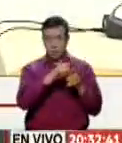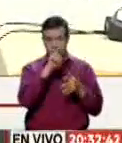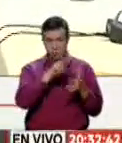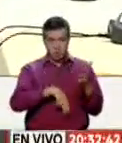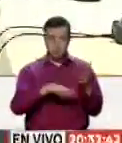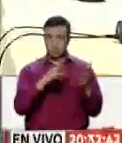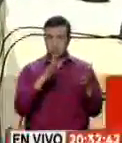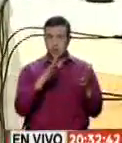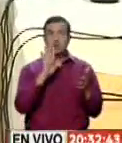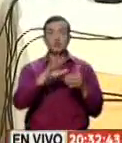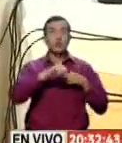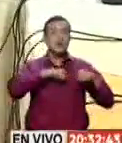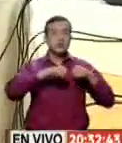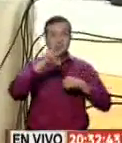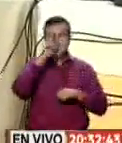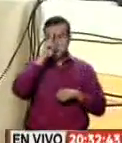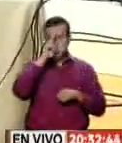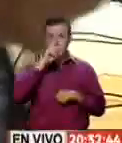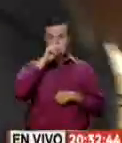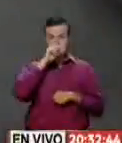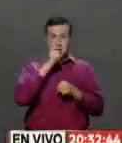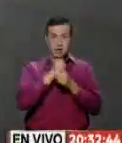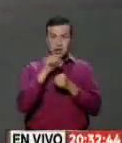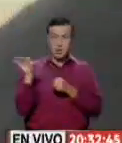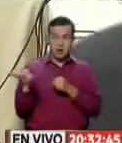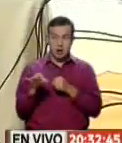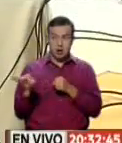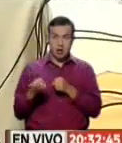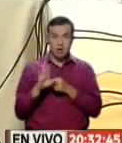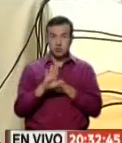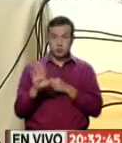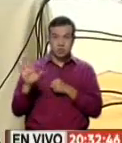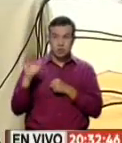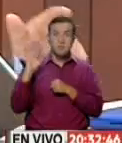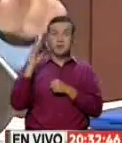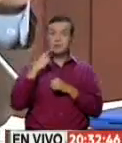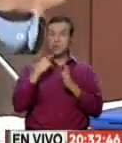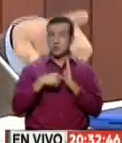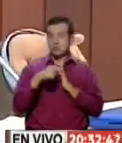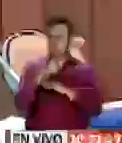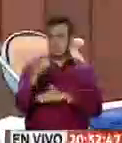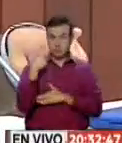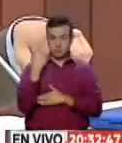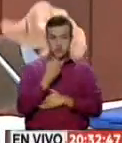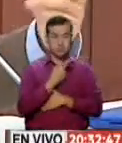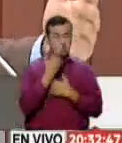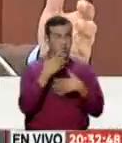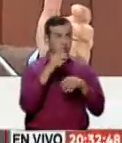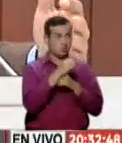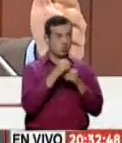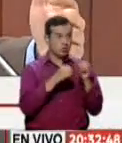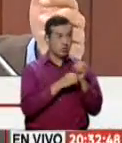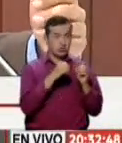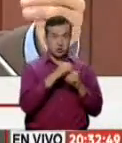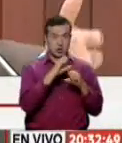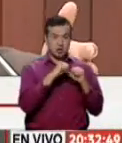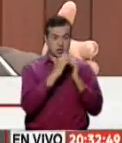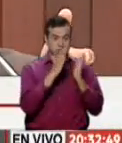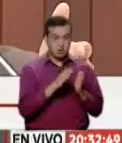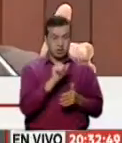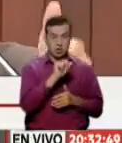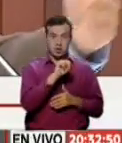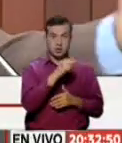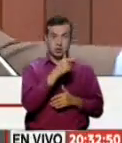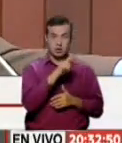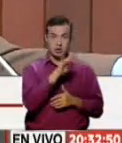acusó a Galarza de gestionar cargos públicos, siendo su propio caso el principal ejemplo. Que yo inmediatamente del despacho del asambleísta Ana